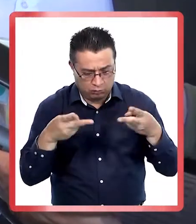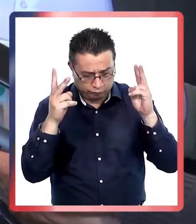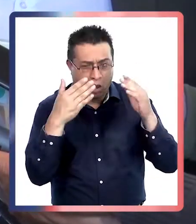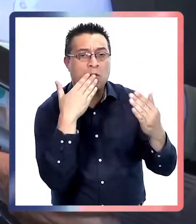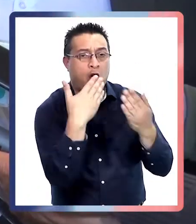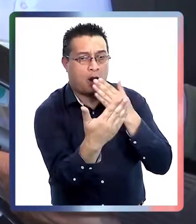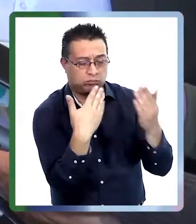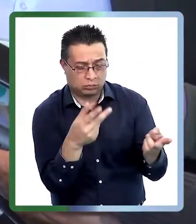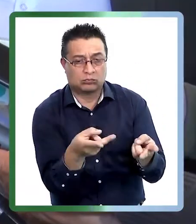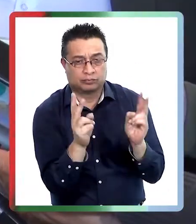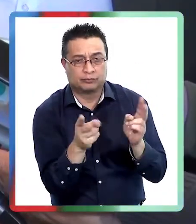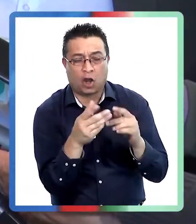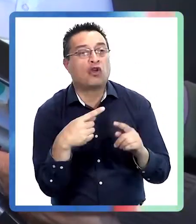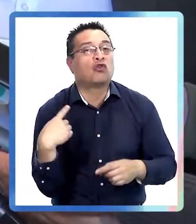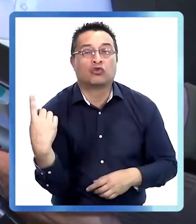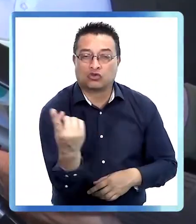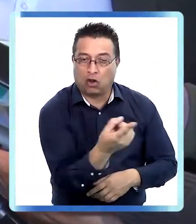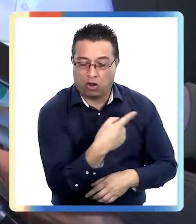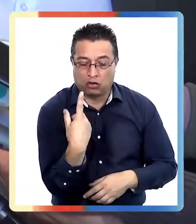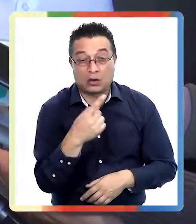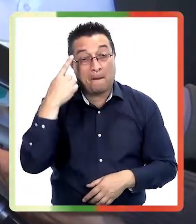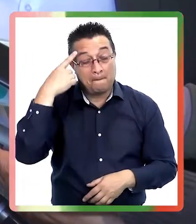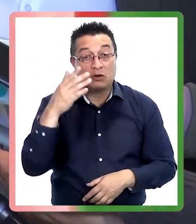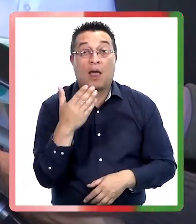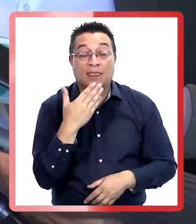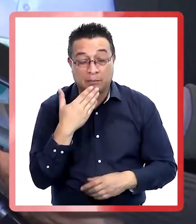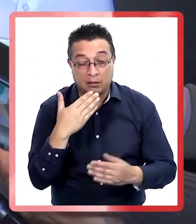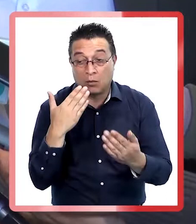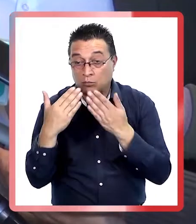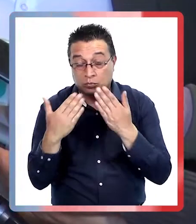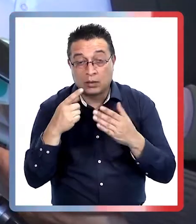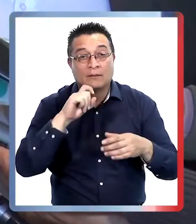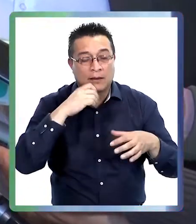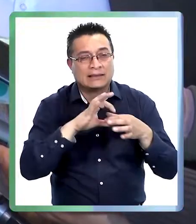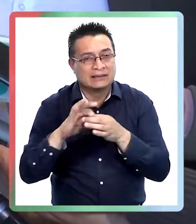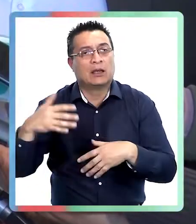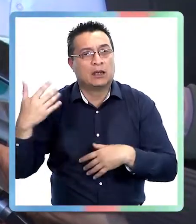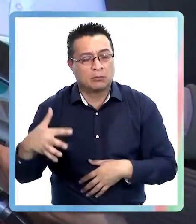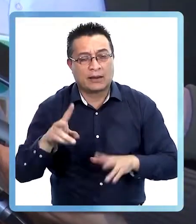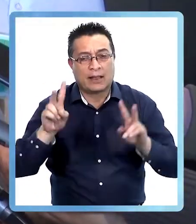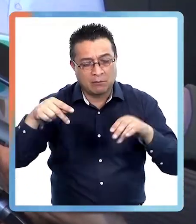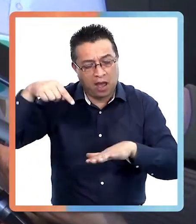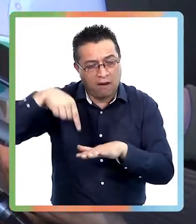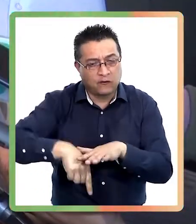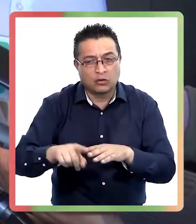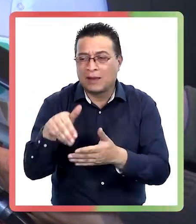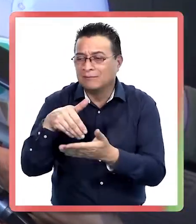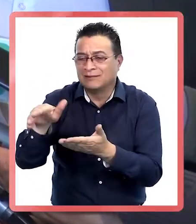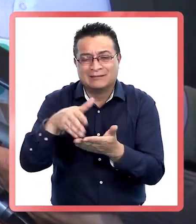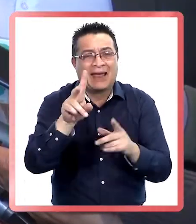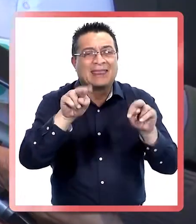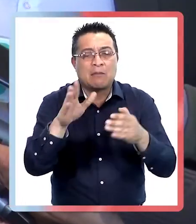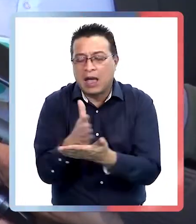disponibles a conversar con todos, pero también a tener una conversación significativa que aborde los temas de fondo, que no excluya